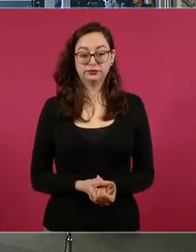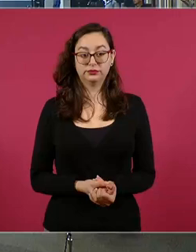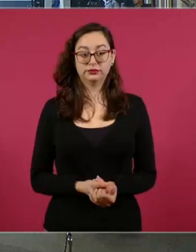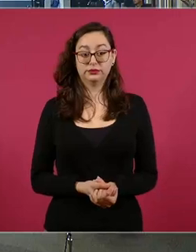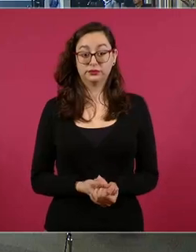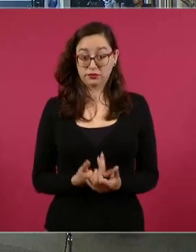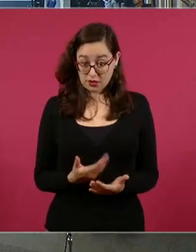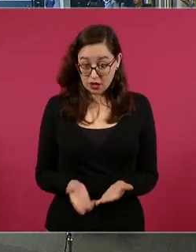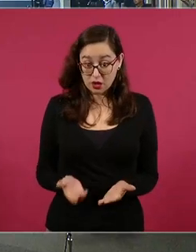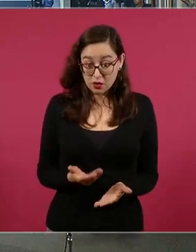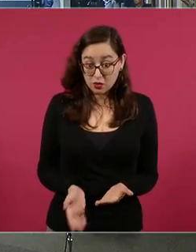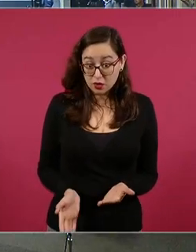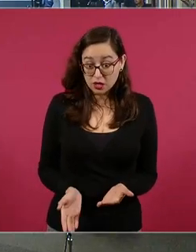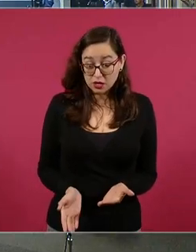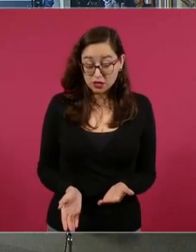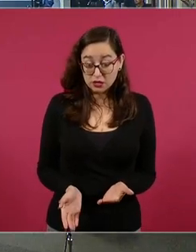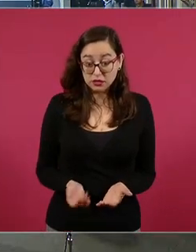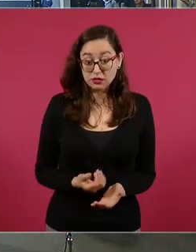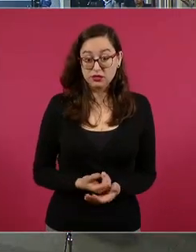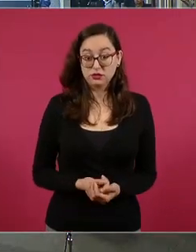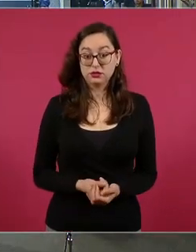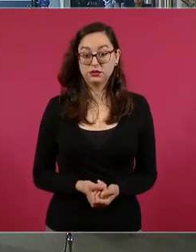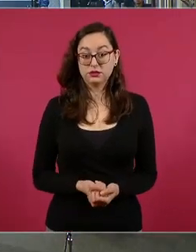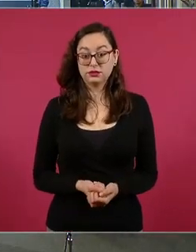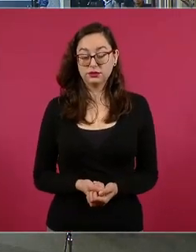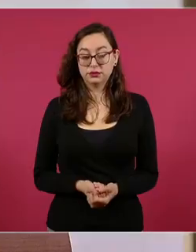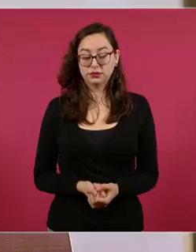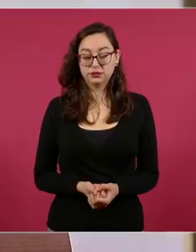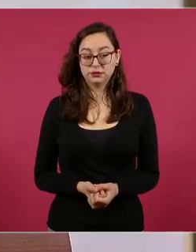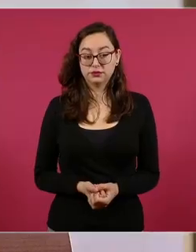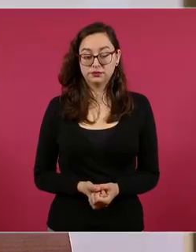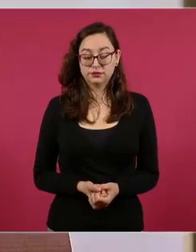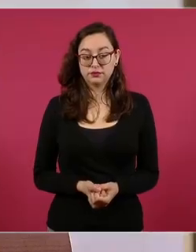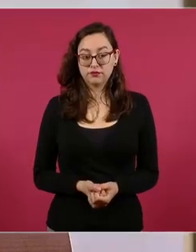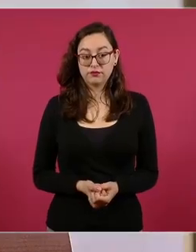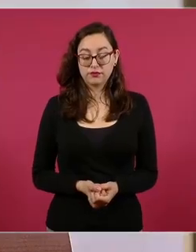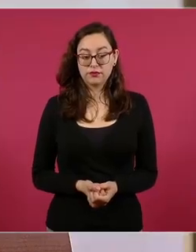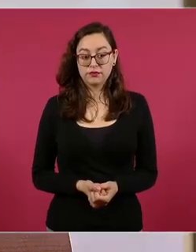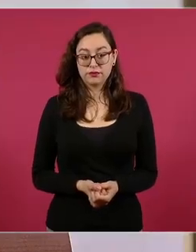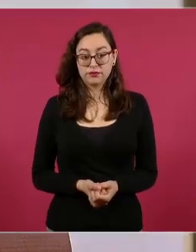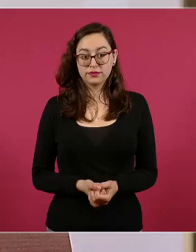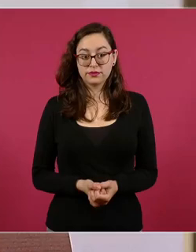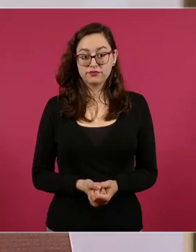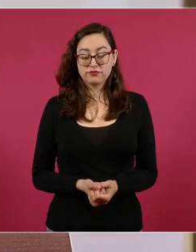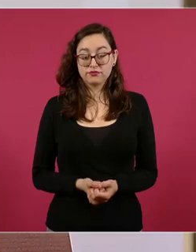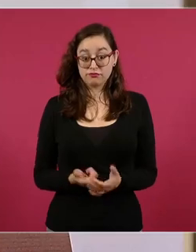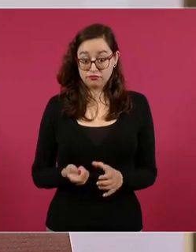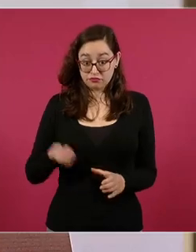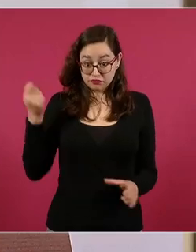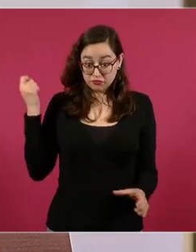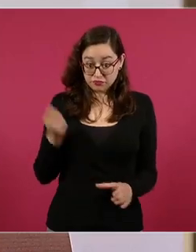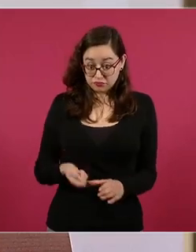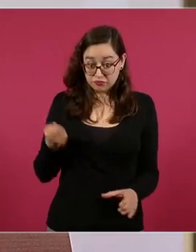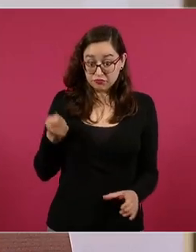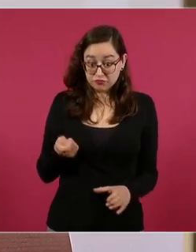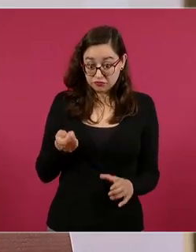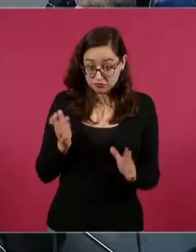¿Ahora? Hace un momento. O sea que ya van a la sentencia.